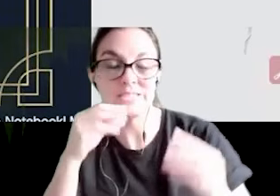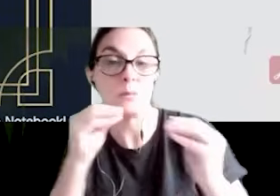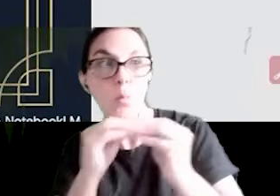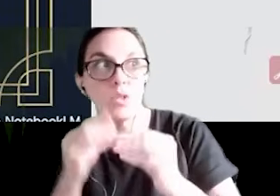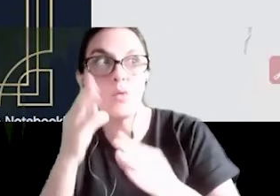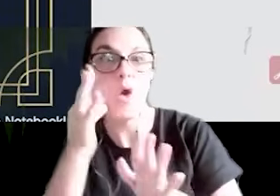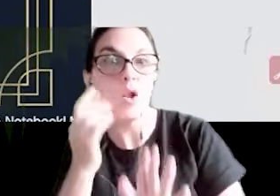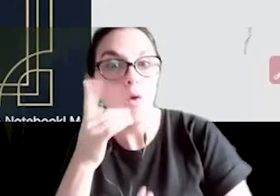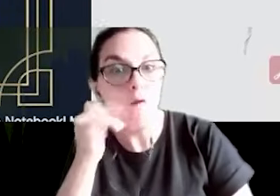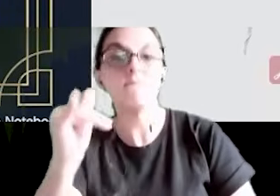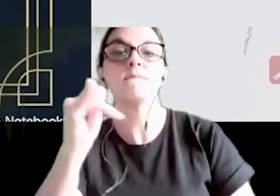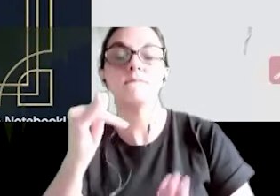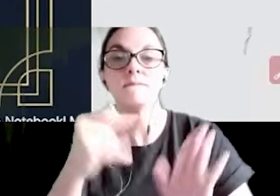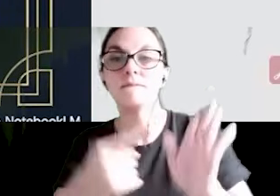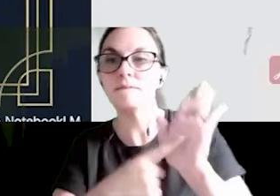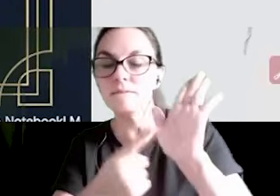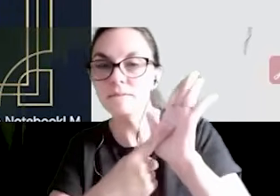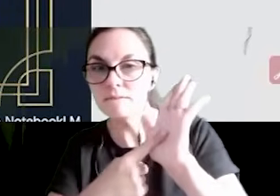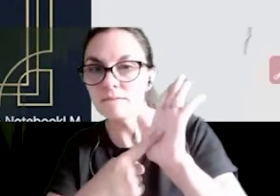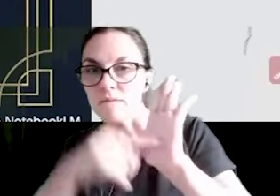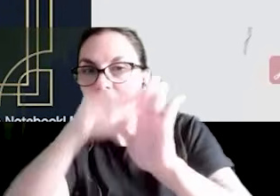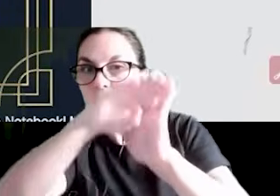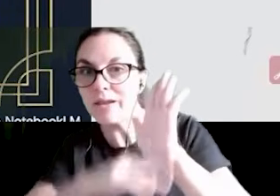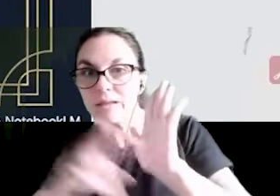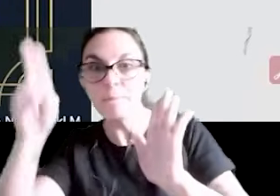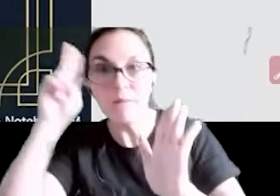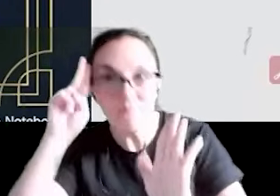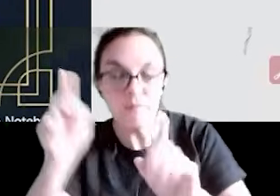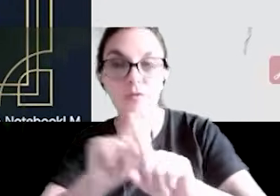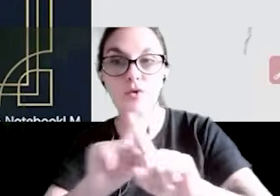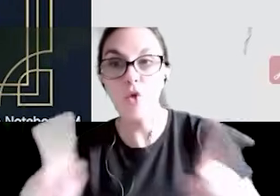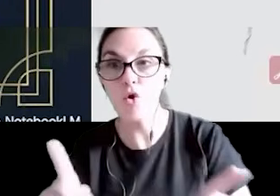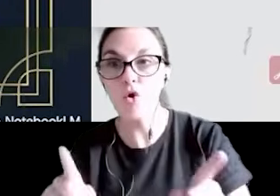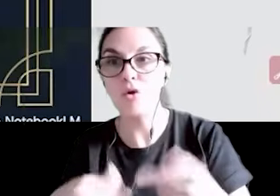daban estos parámetros,